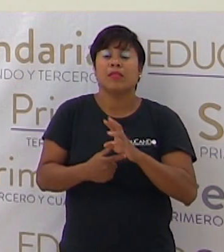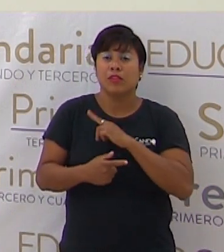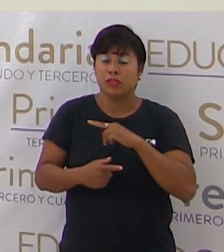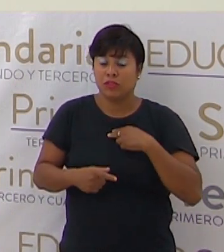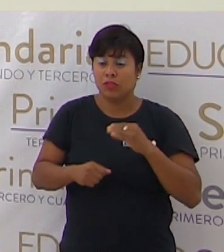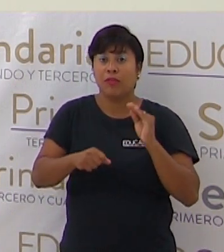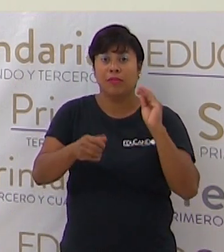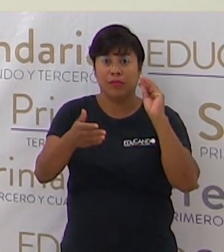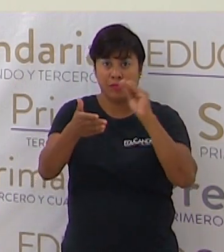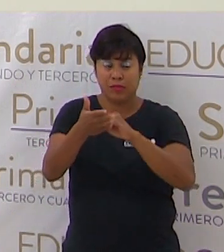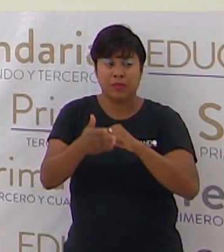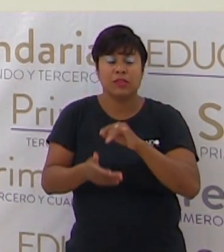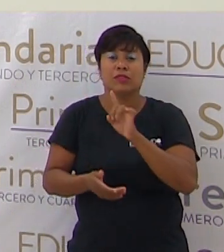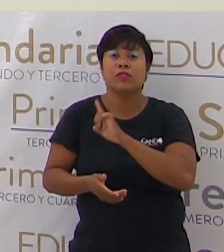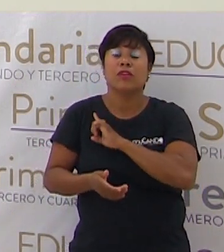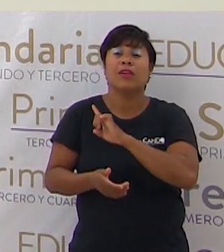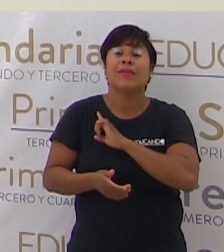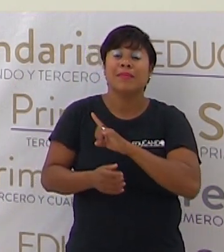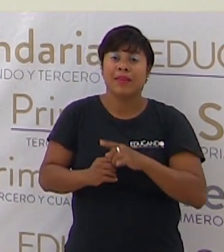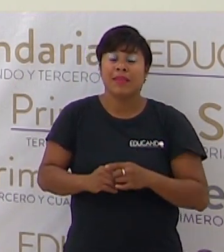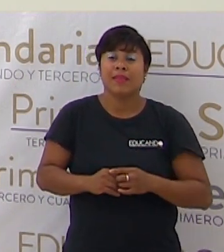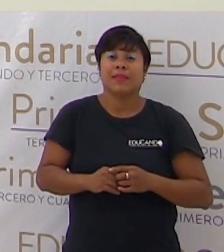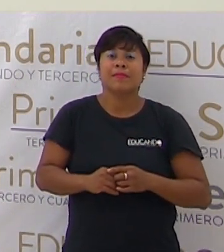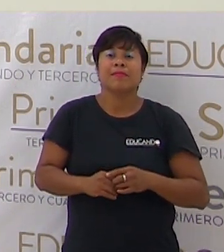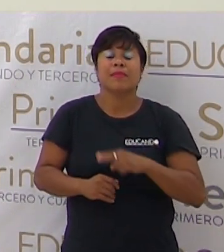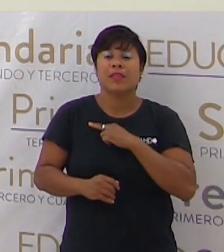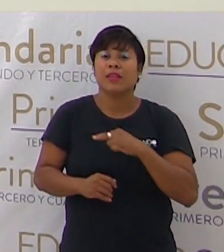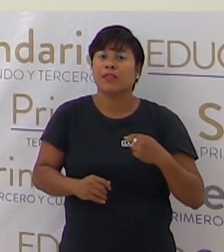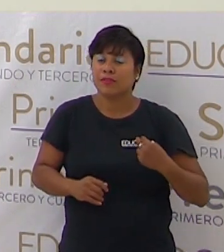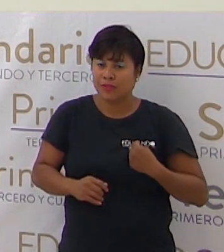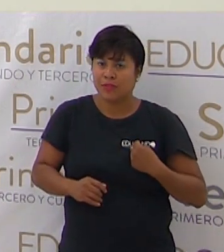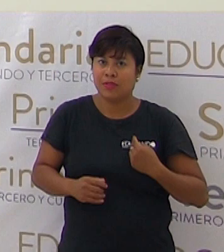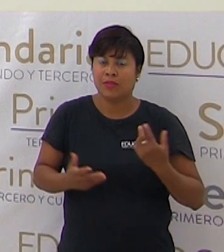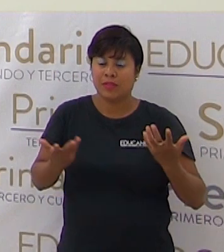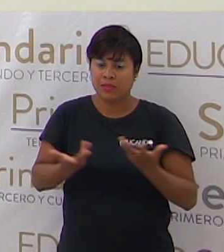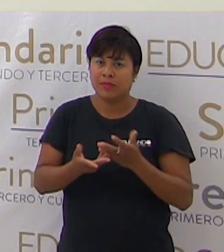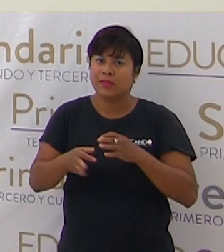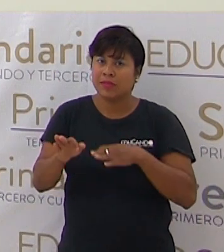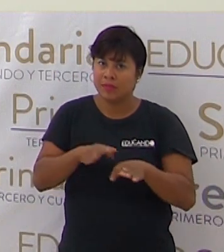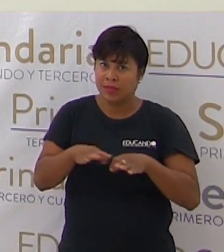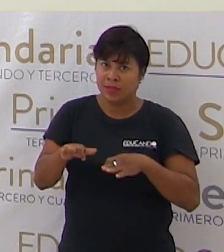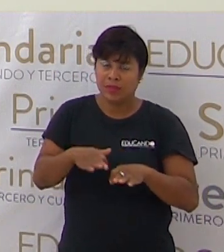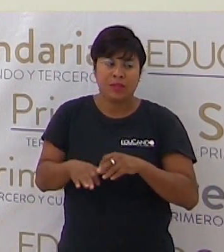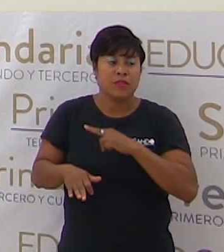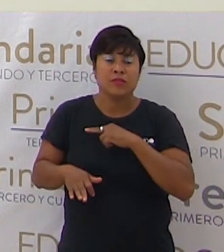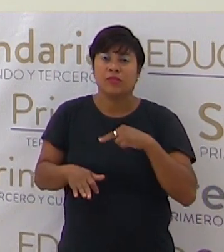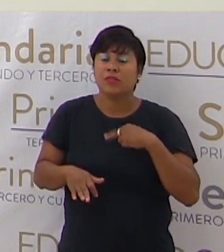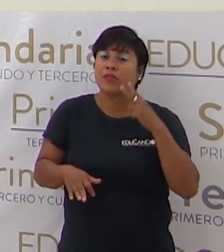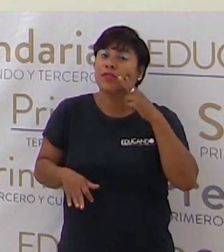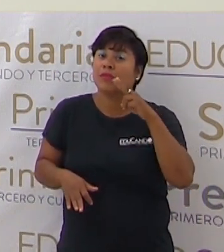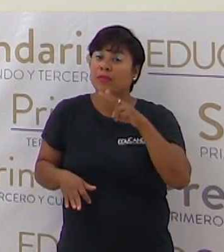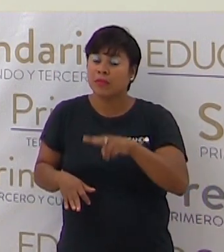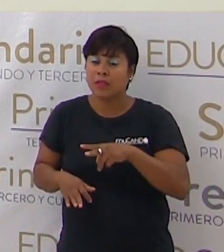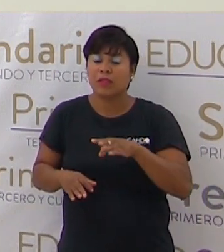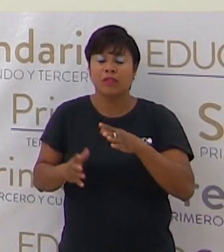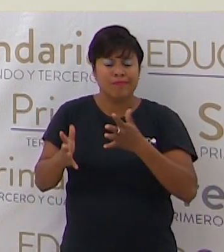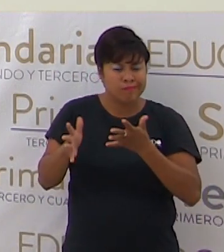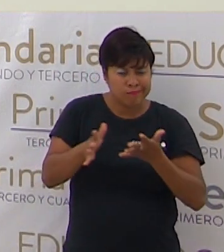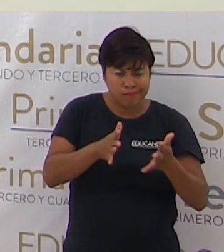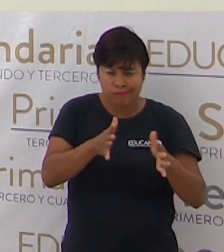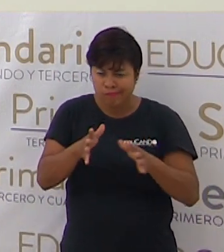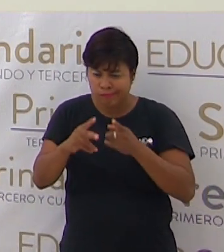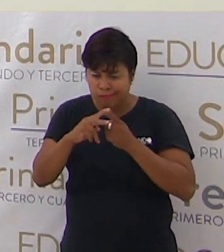aquí solamente lo que estuvimos trabajando. Estuvimos viendo la